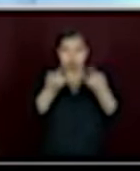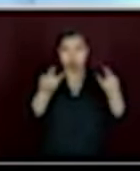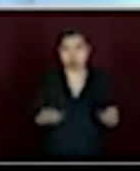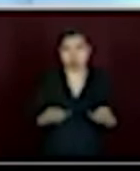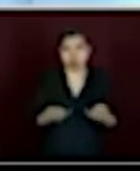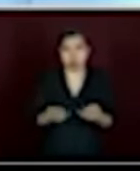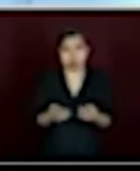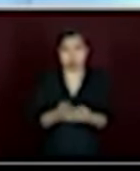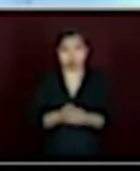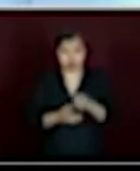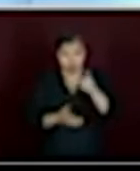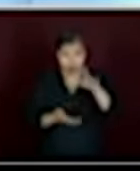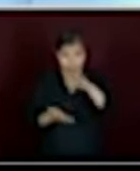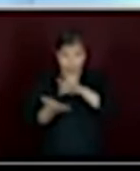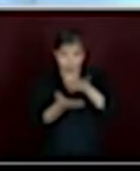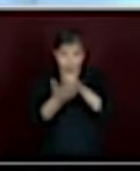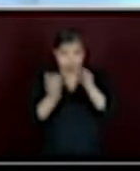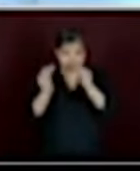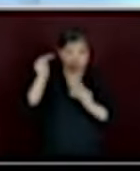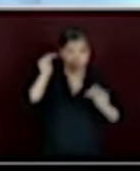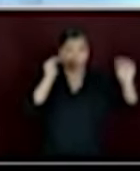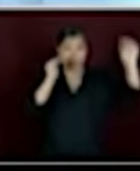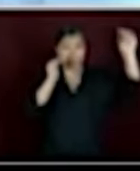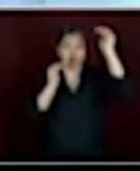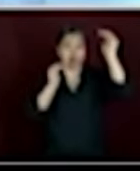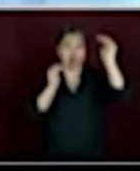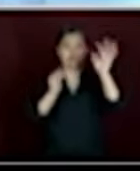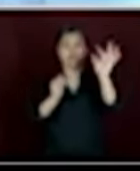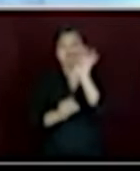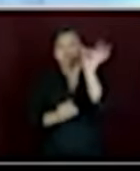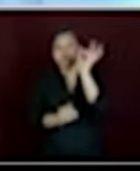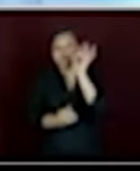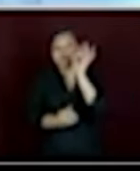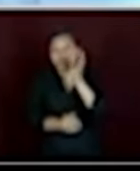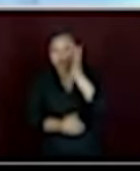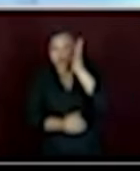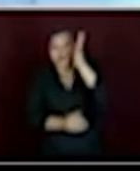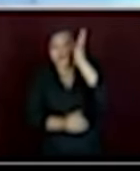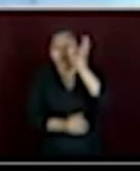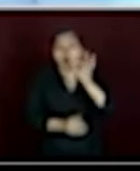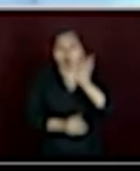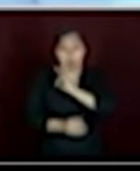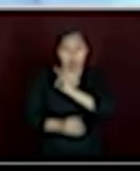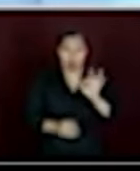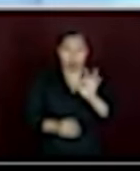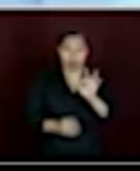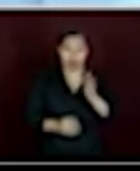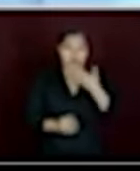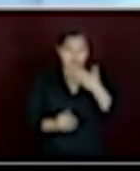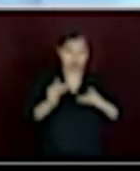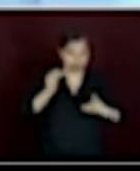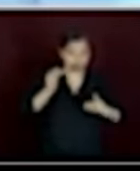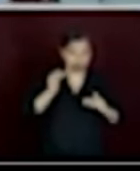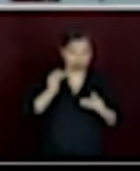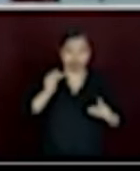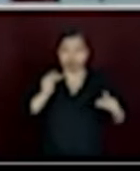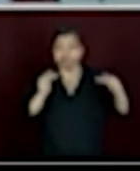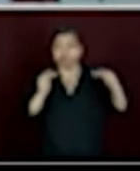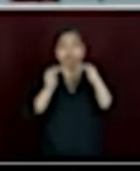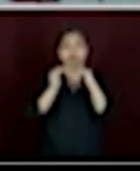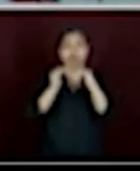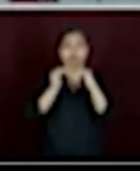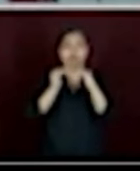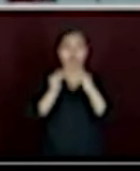sector más enojado que en el pasado 2018, y que van a salir, van a salir a votar. Yo